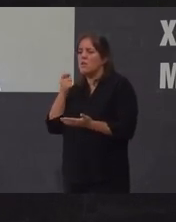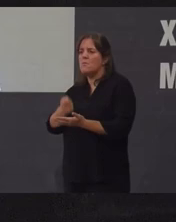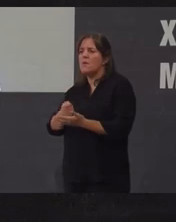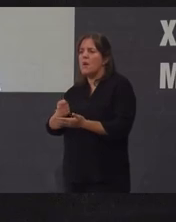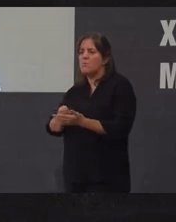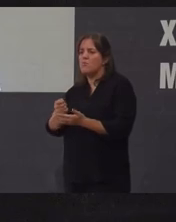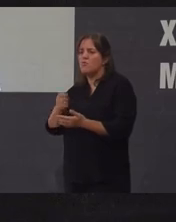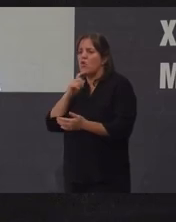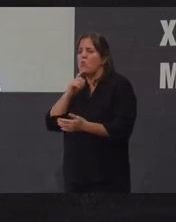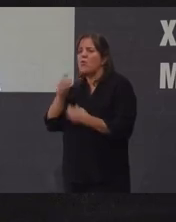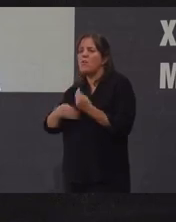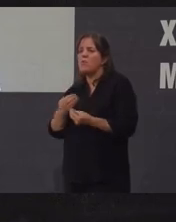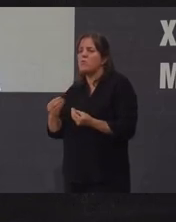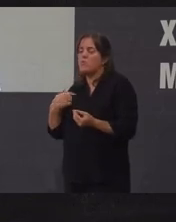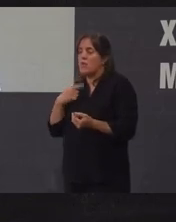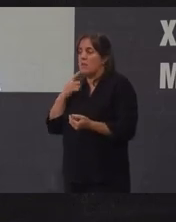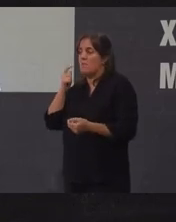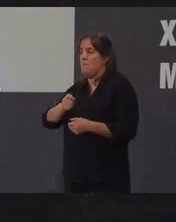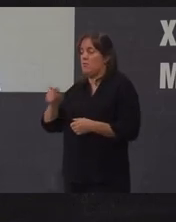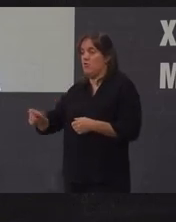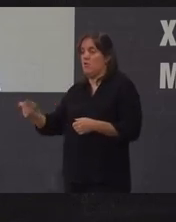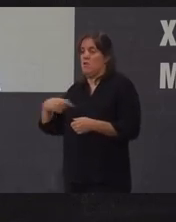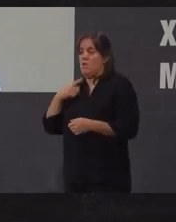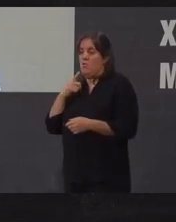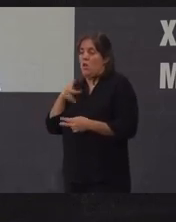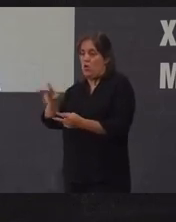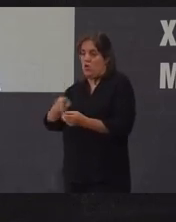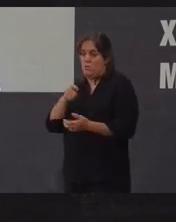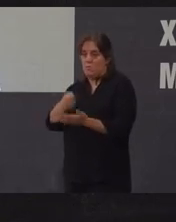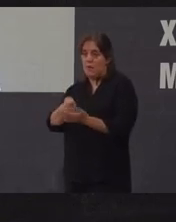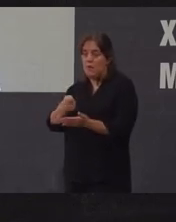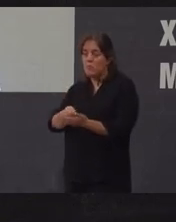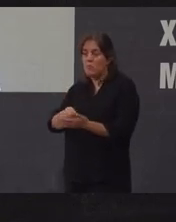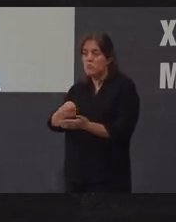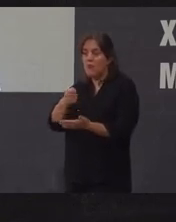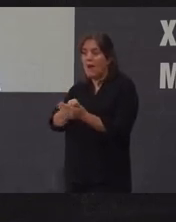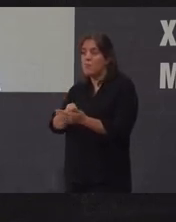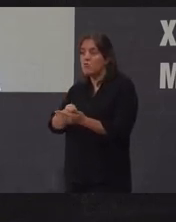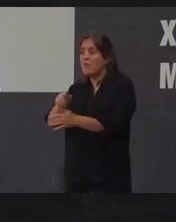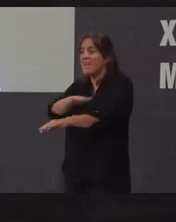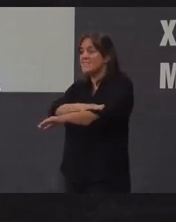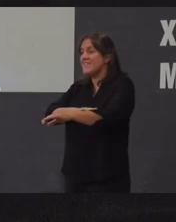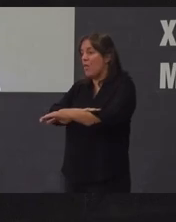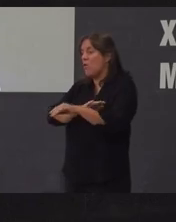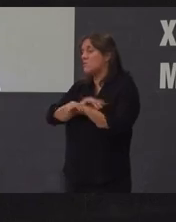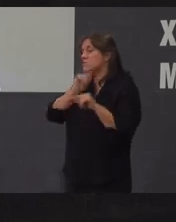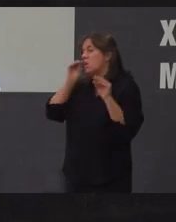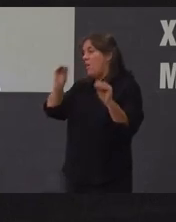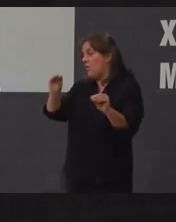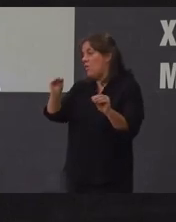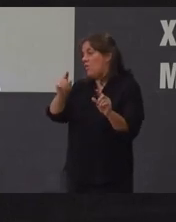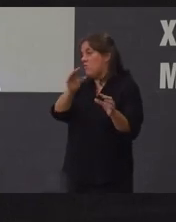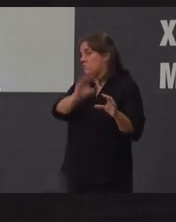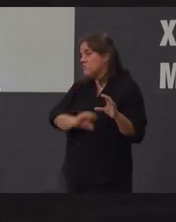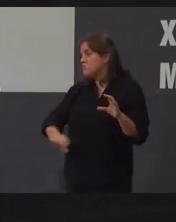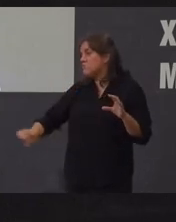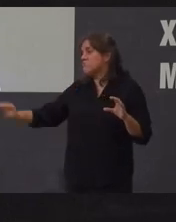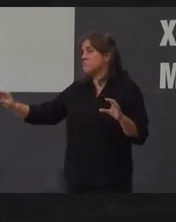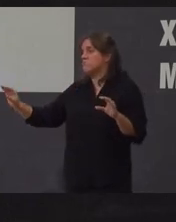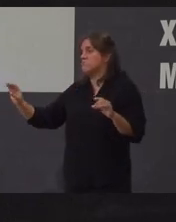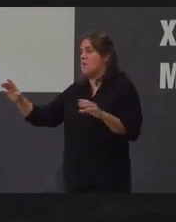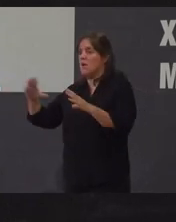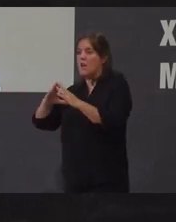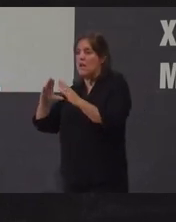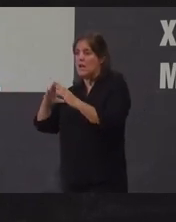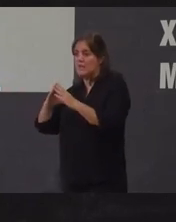digo, os contribuintes, se somos católicos ou non, pagamos, o Estado dalle a